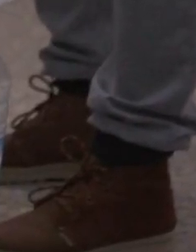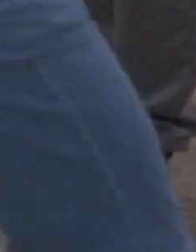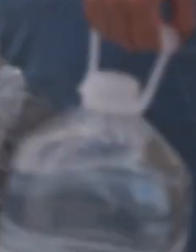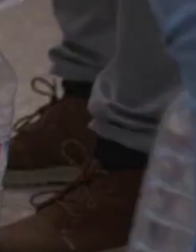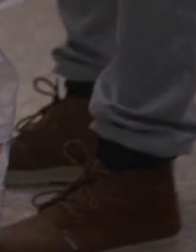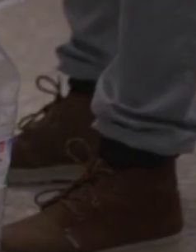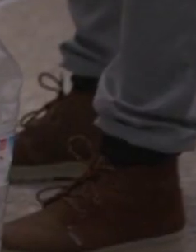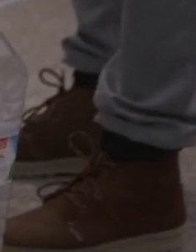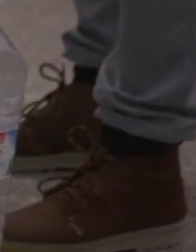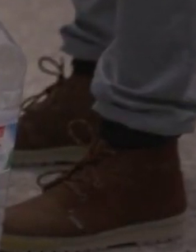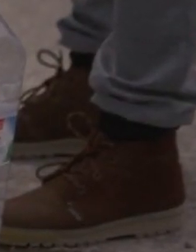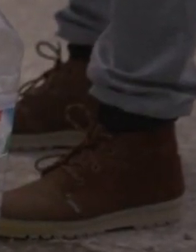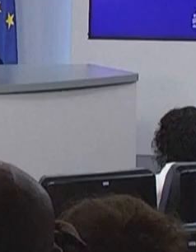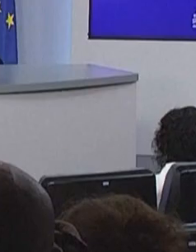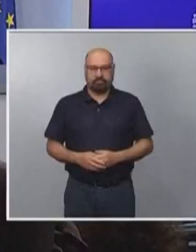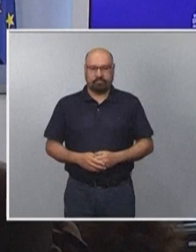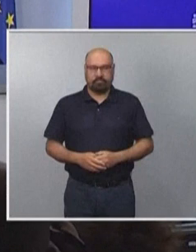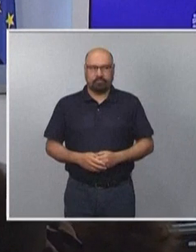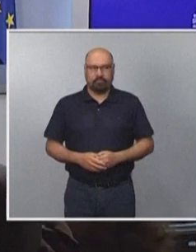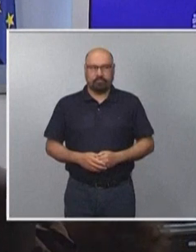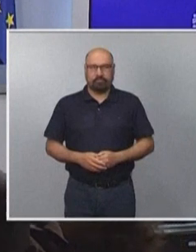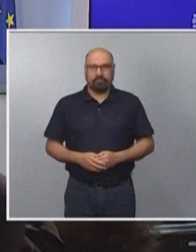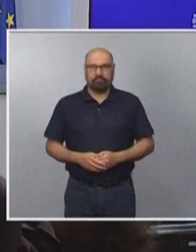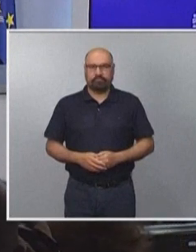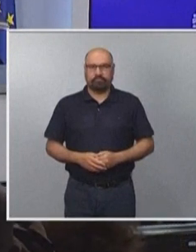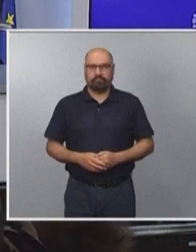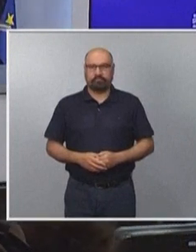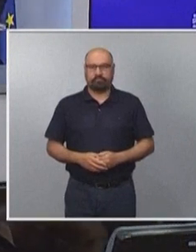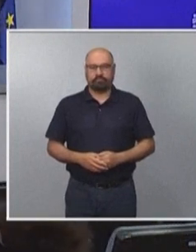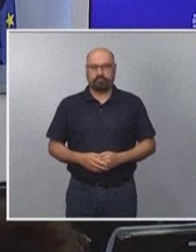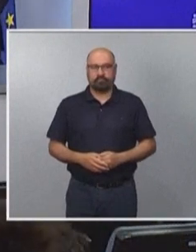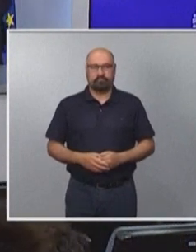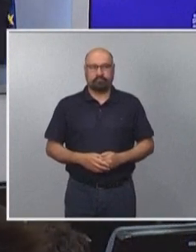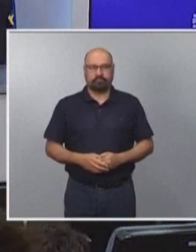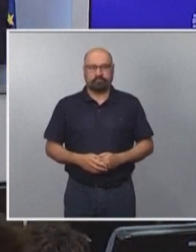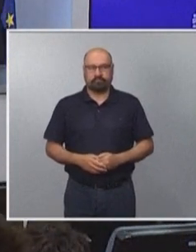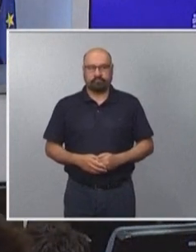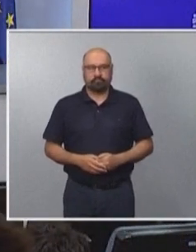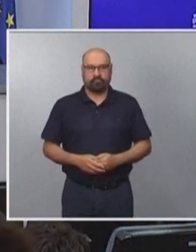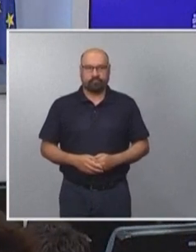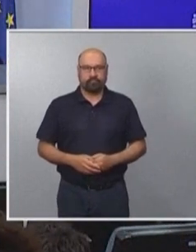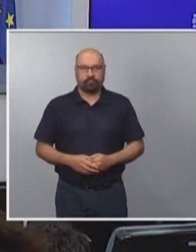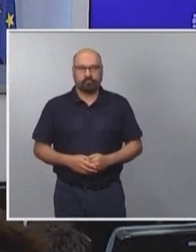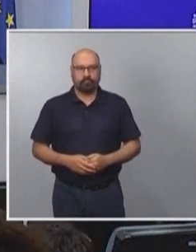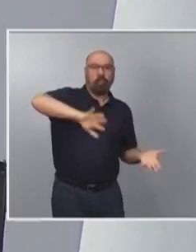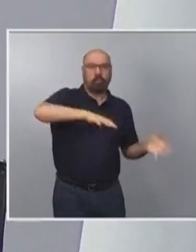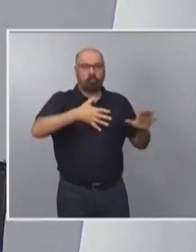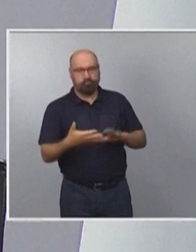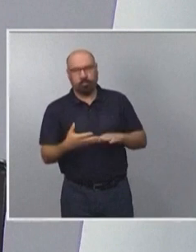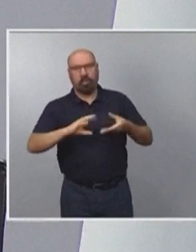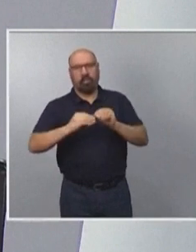fund new desalination plants and a plan to double the reuse of water in towns and cities within four years.